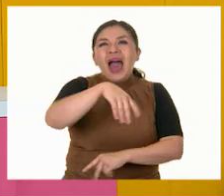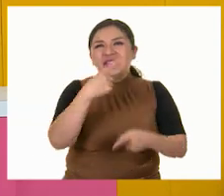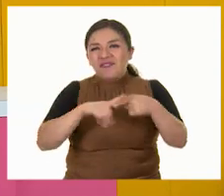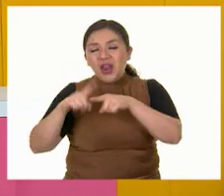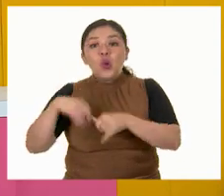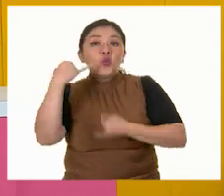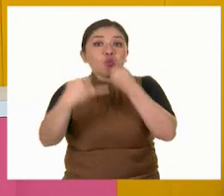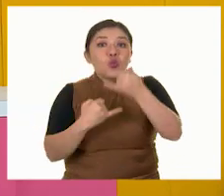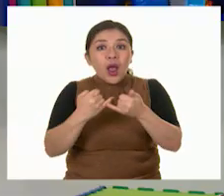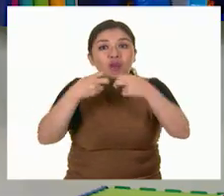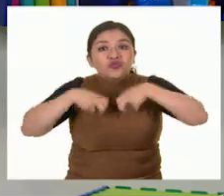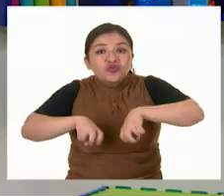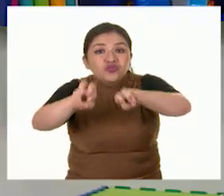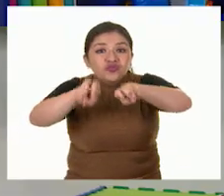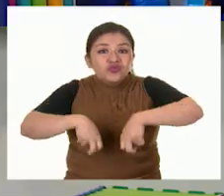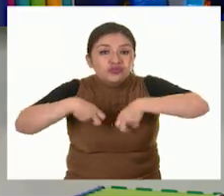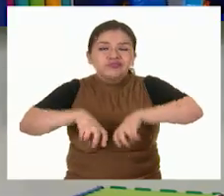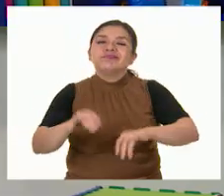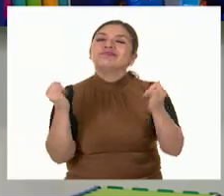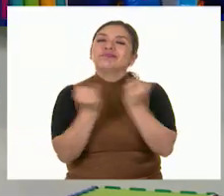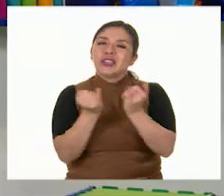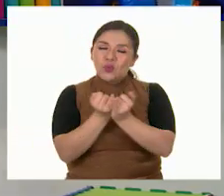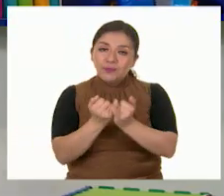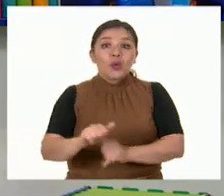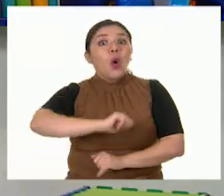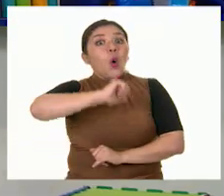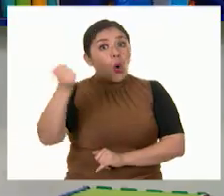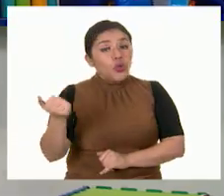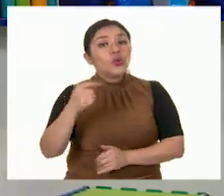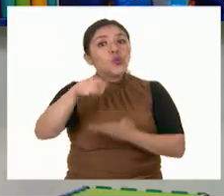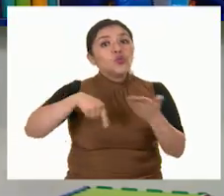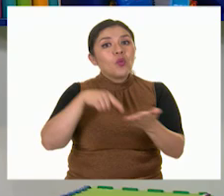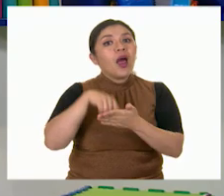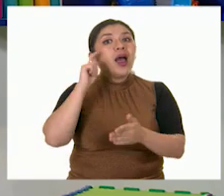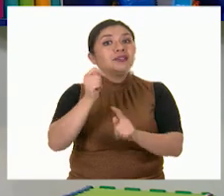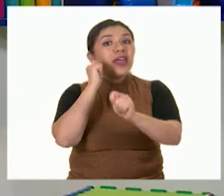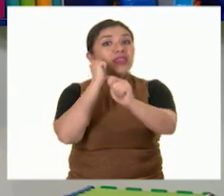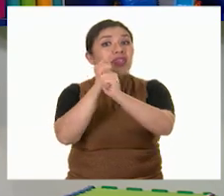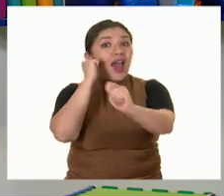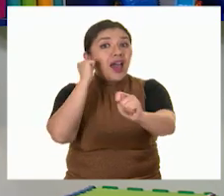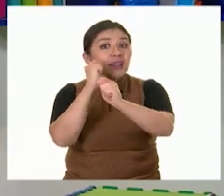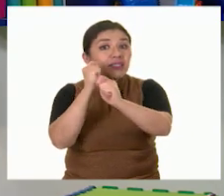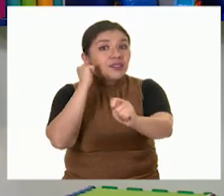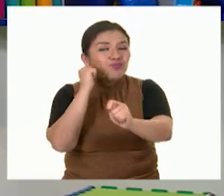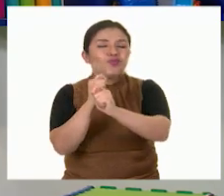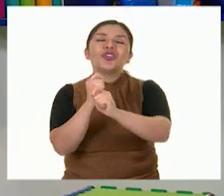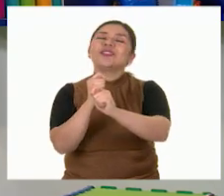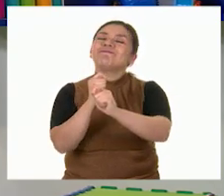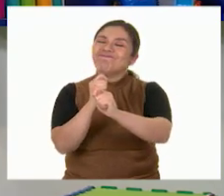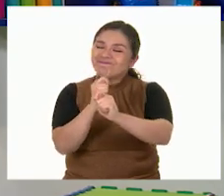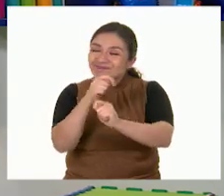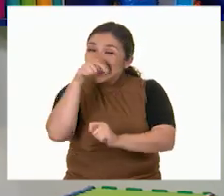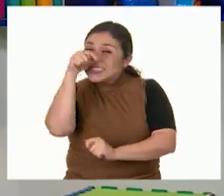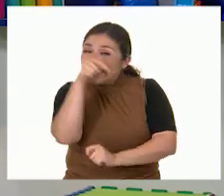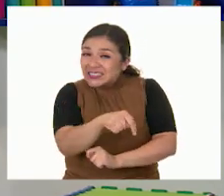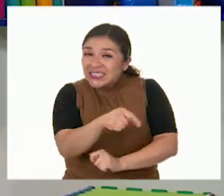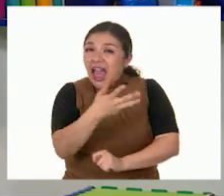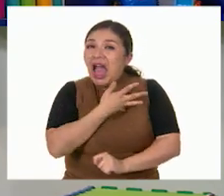Uh-huh. Otro espacio que no es abierto, aunque está en la calle, es el transporte público. Y ahí encontramos